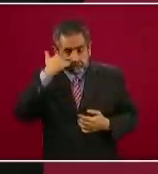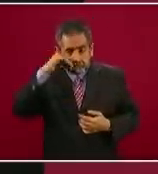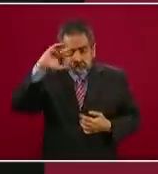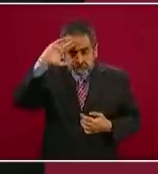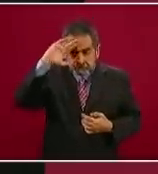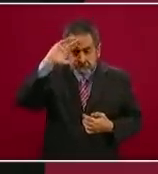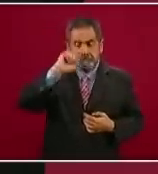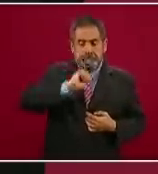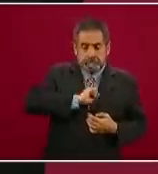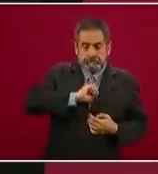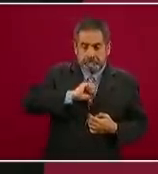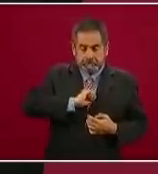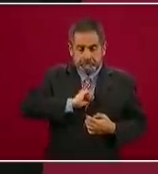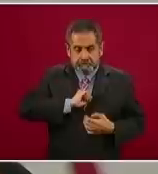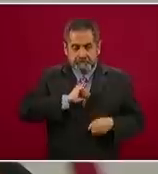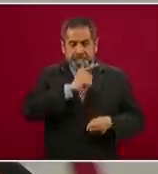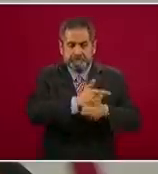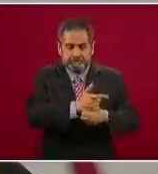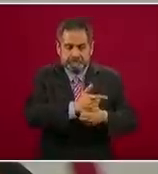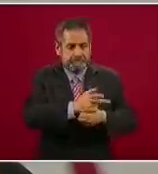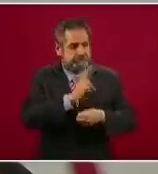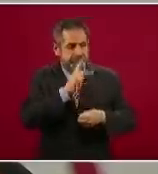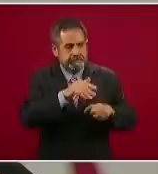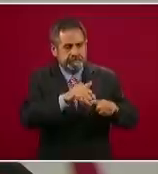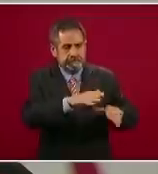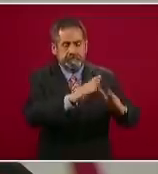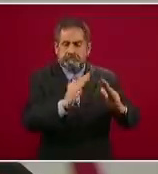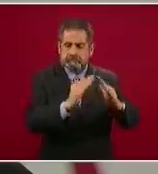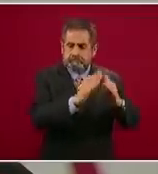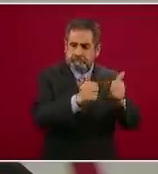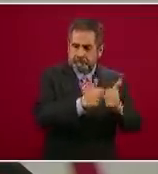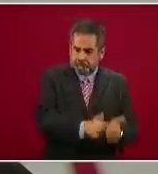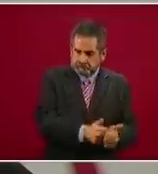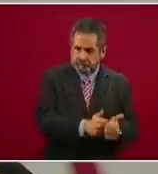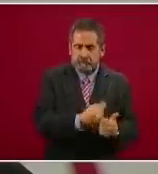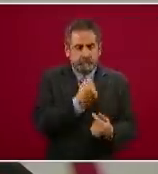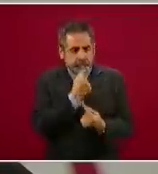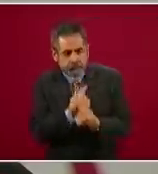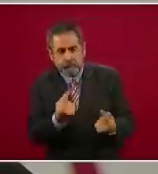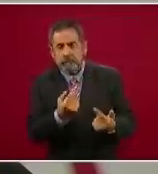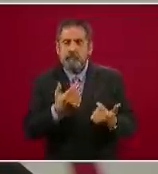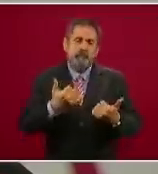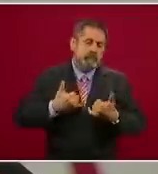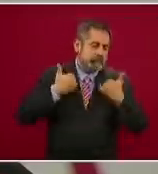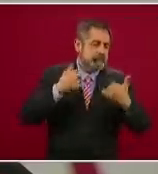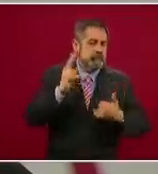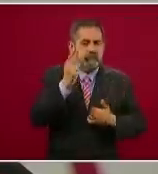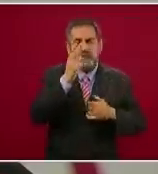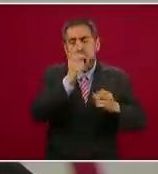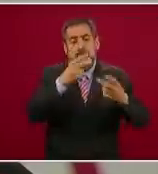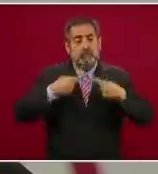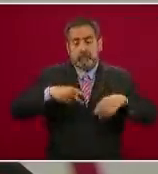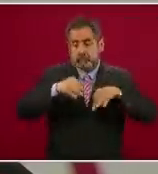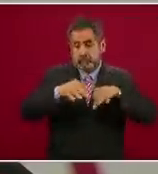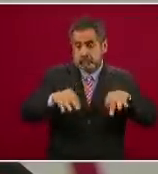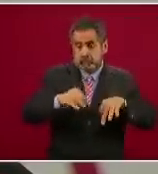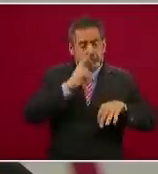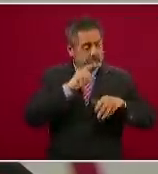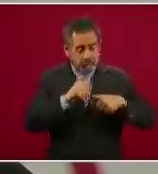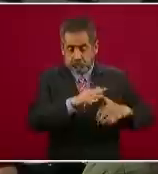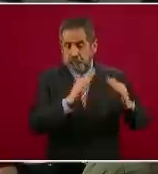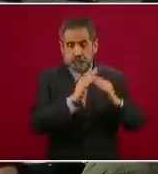tos, etcétera, se le sugiere ir a casa, ya sea un niño en la escuela, un joven en la universidad o una persona en su